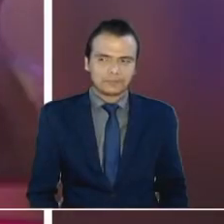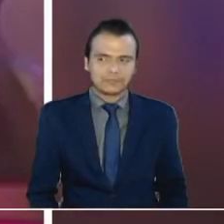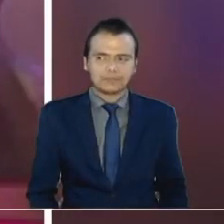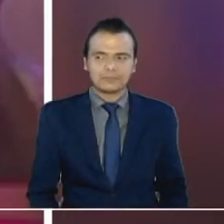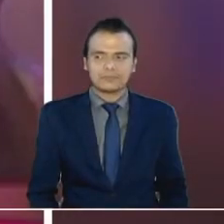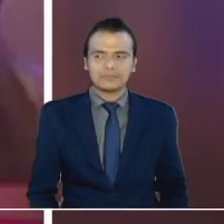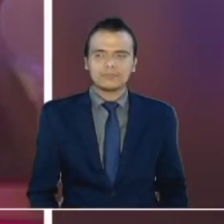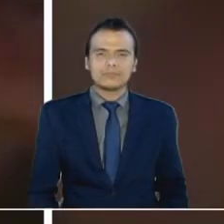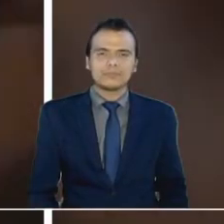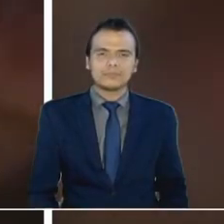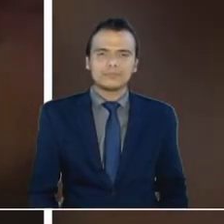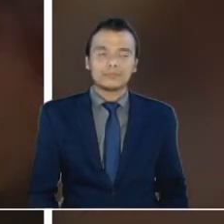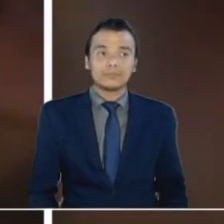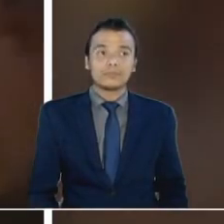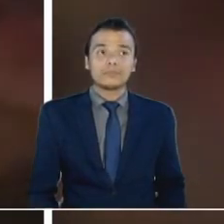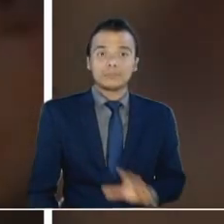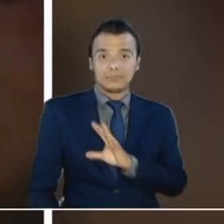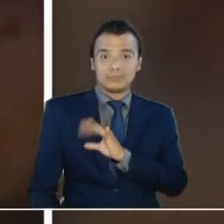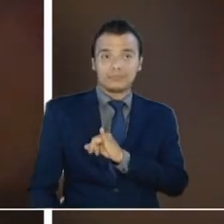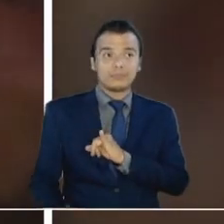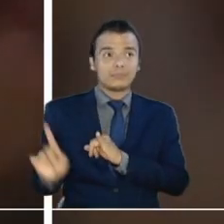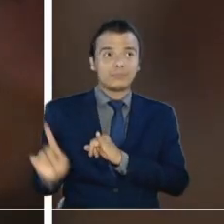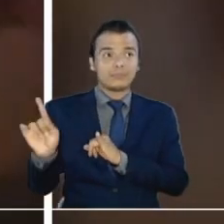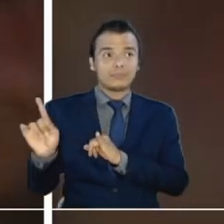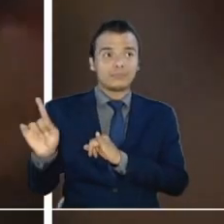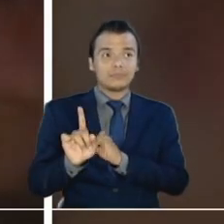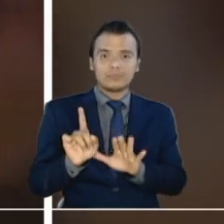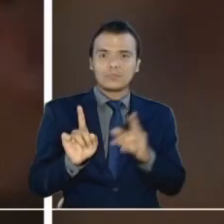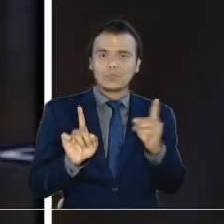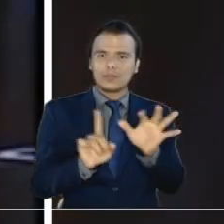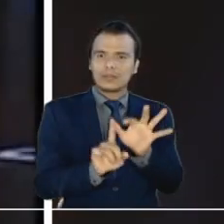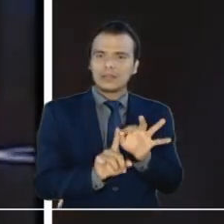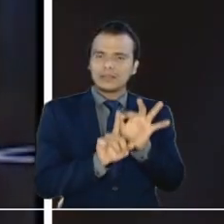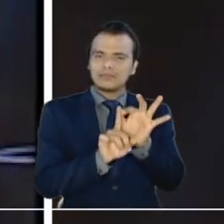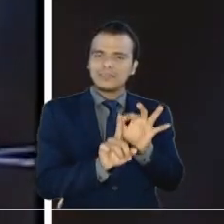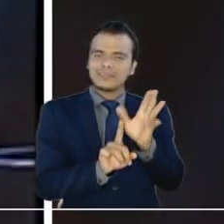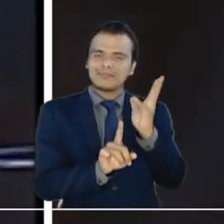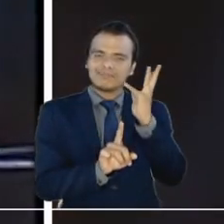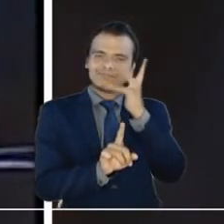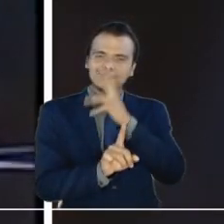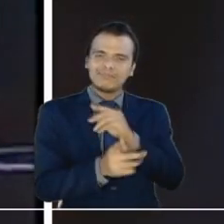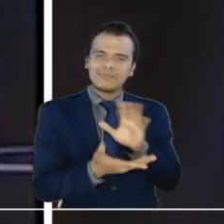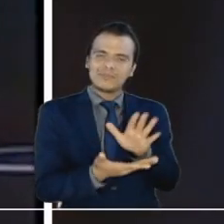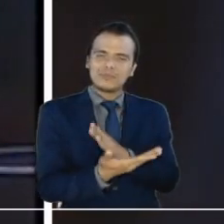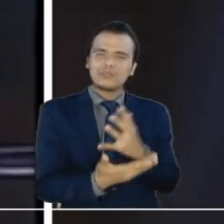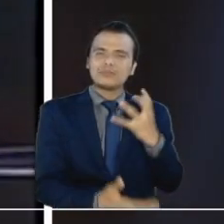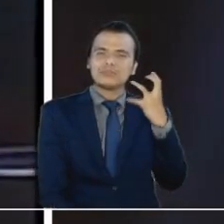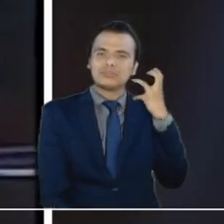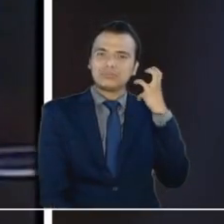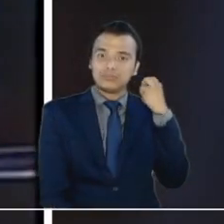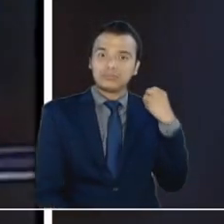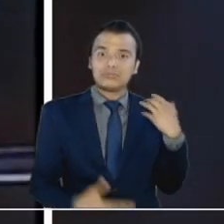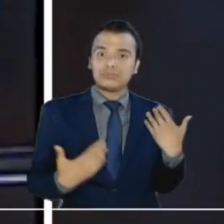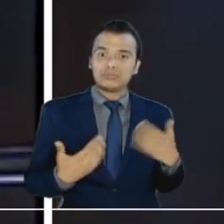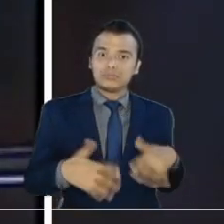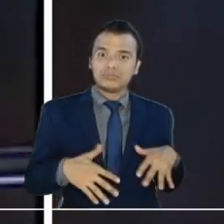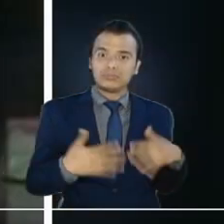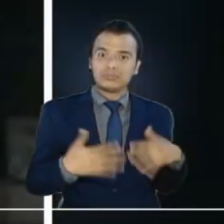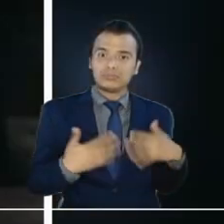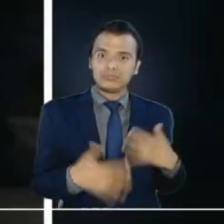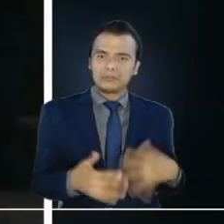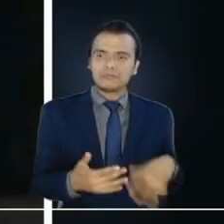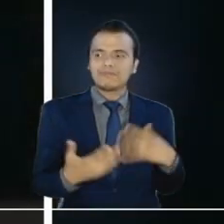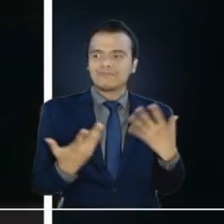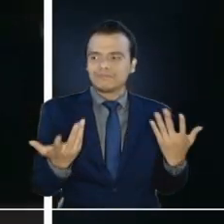Cali recibe este 6 de septiembre la gran noche de gala romántica llena de magia y emociones, con las grandes voces que han enamorado a generaciones enteras. Durante